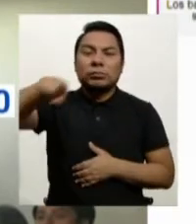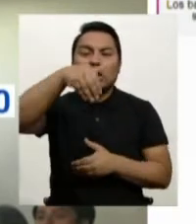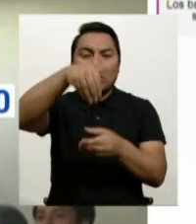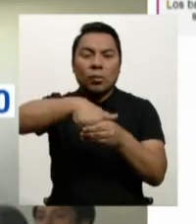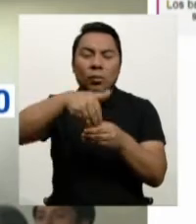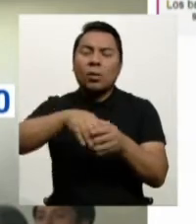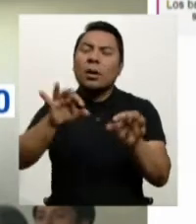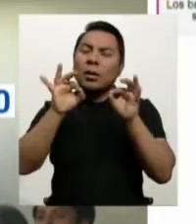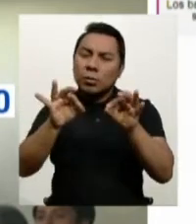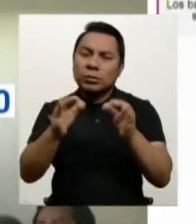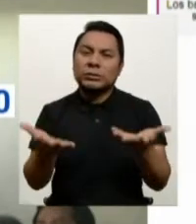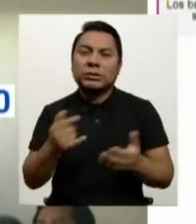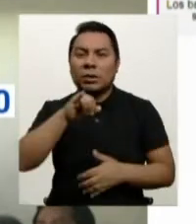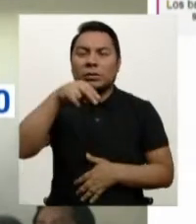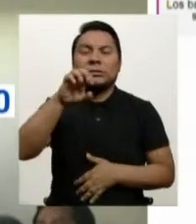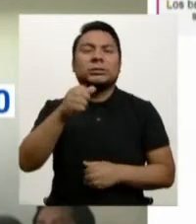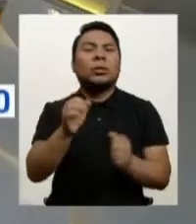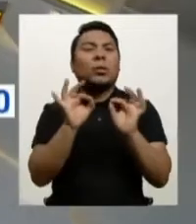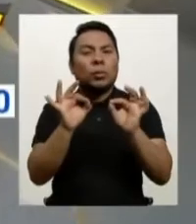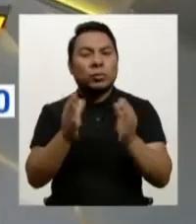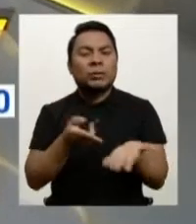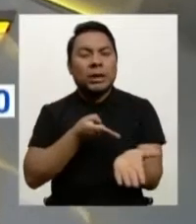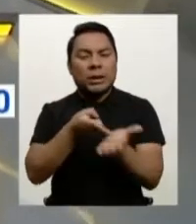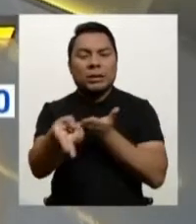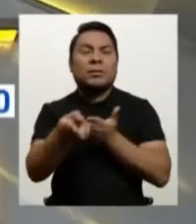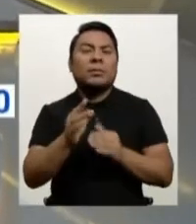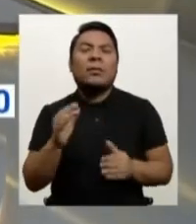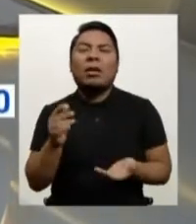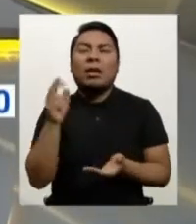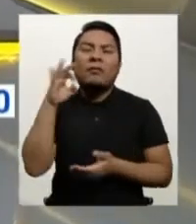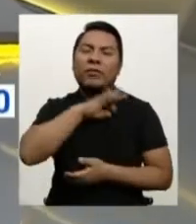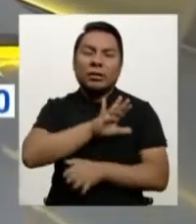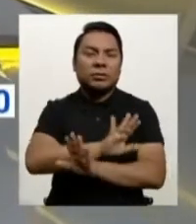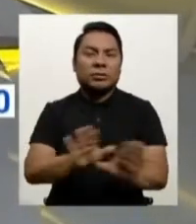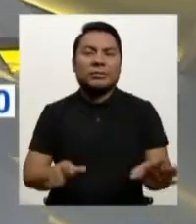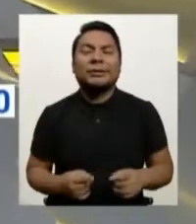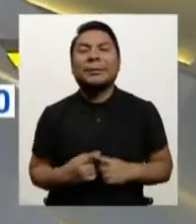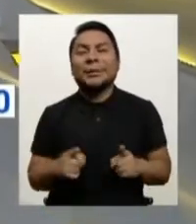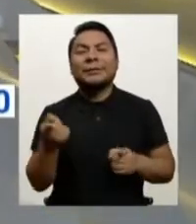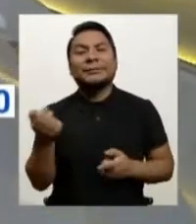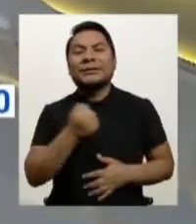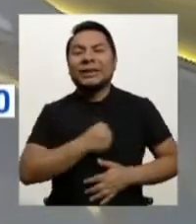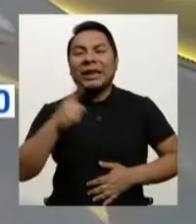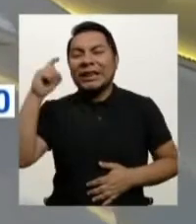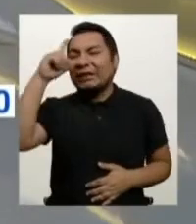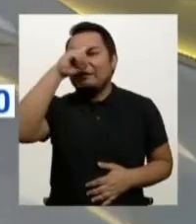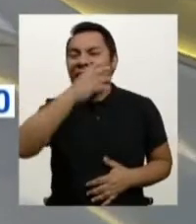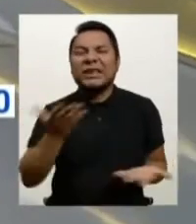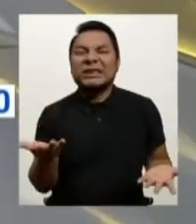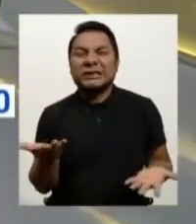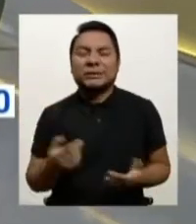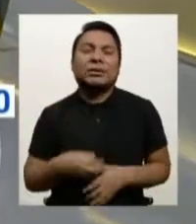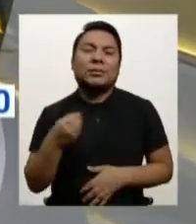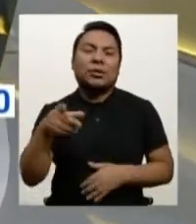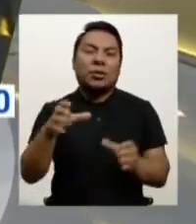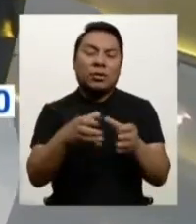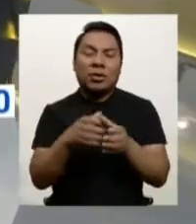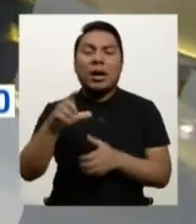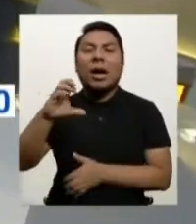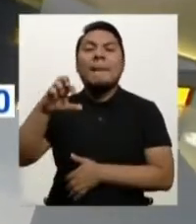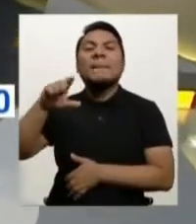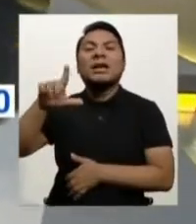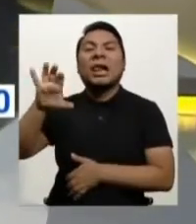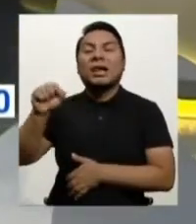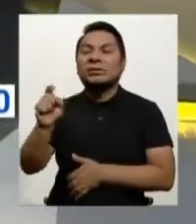Bueno, difícil situación también para la oposición venezolana, ¿no? Tratar de ganar espacios, pero ganarlos a costa de qué, según Capriles, bueno, él no